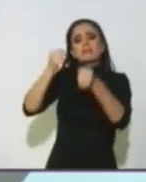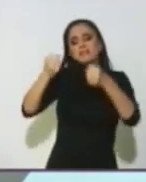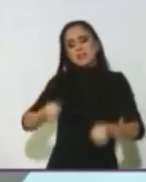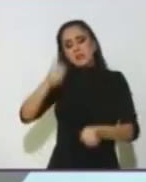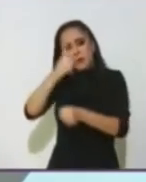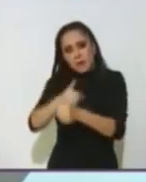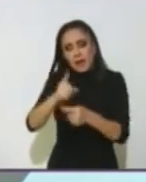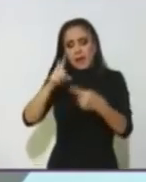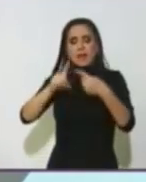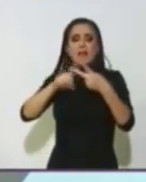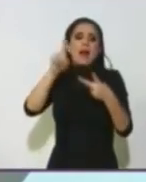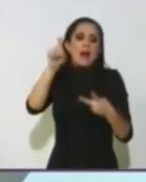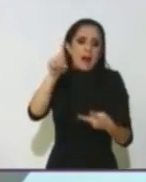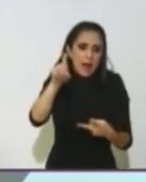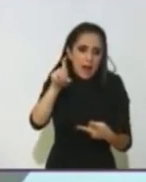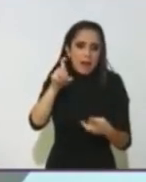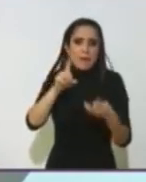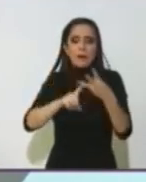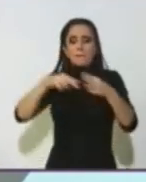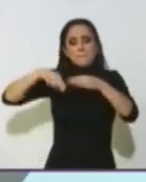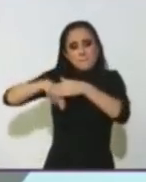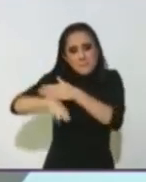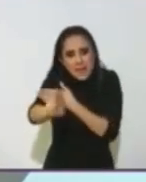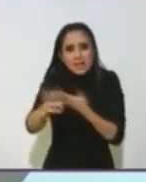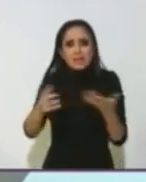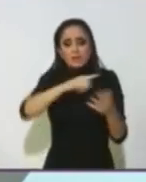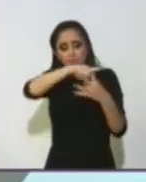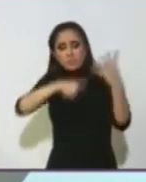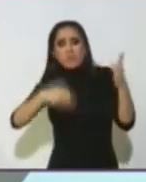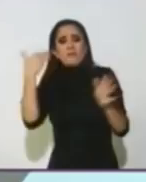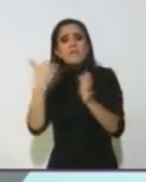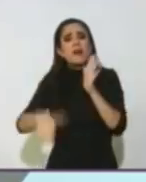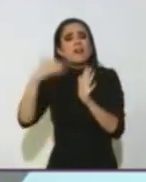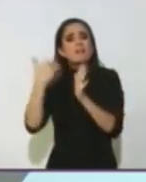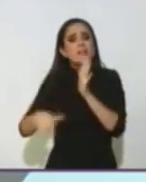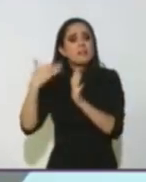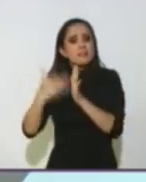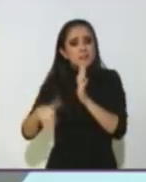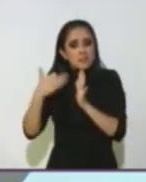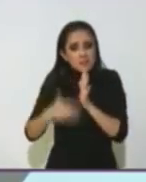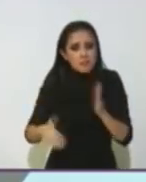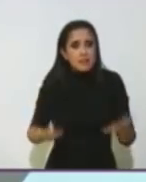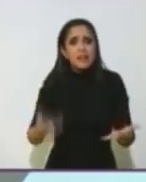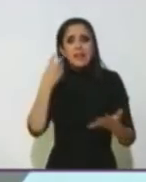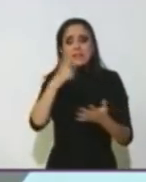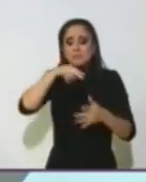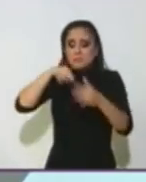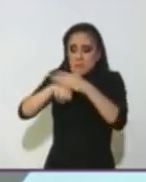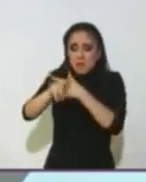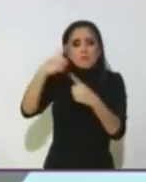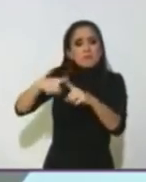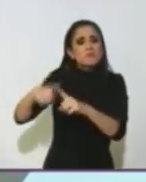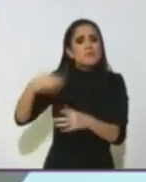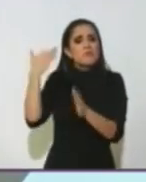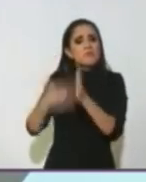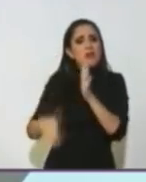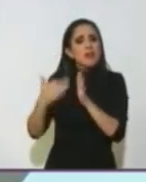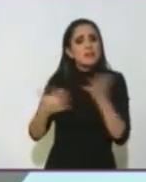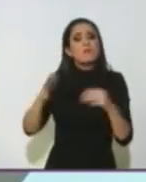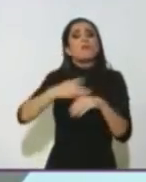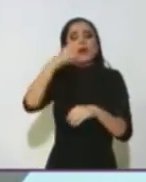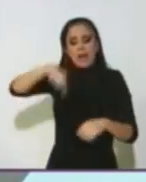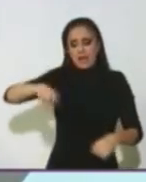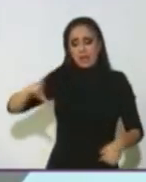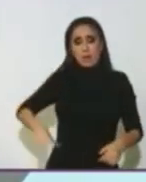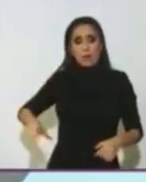servicio de agua potable en el metro en general en los servicios públicos y eso es porque hicieron del gobierno un